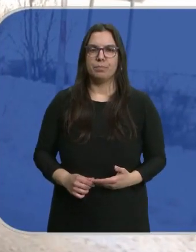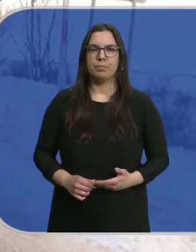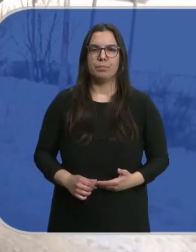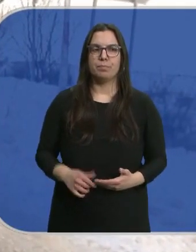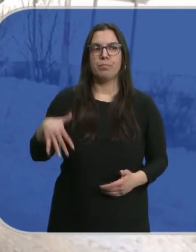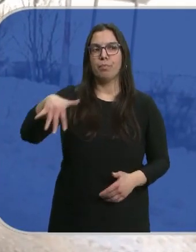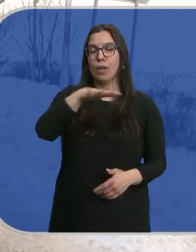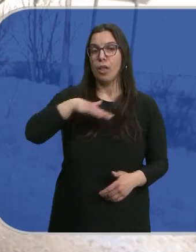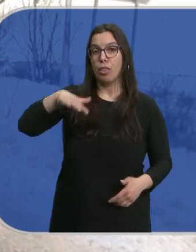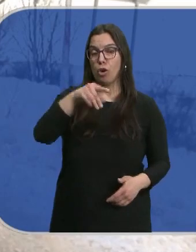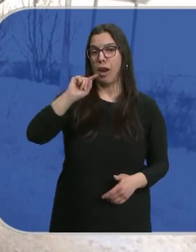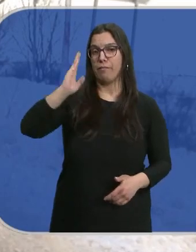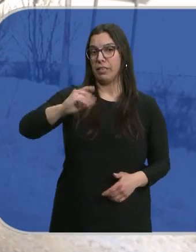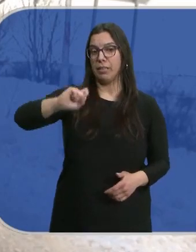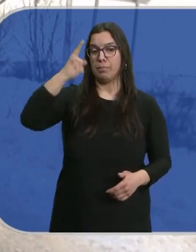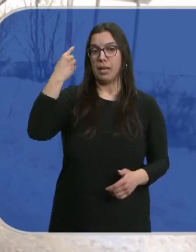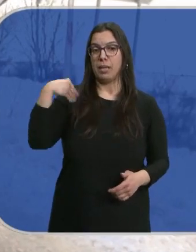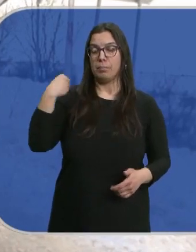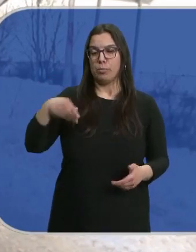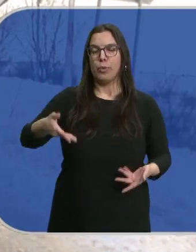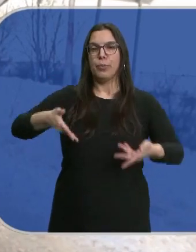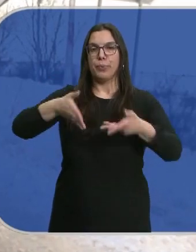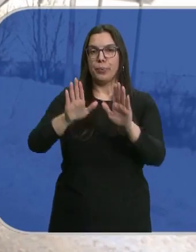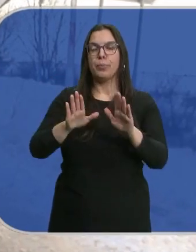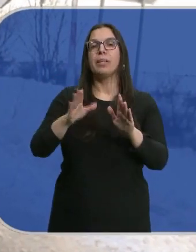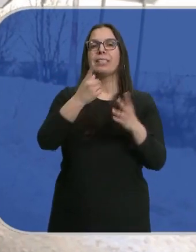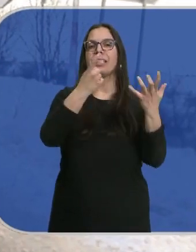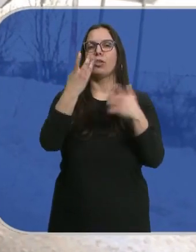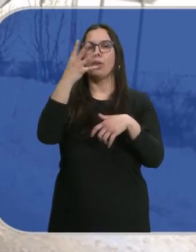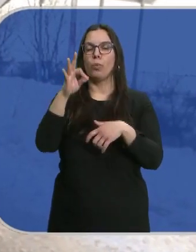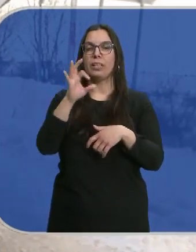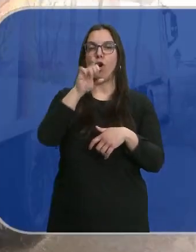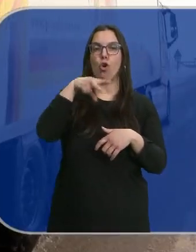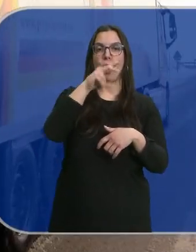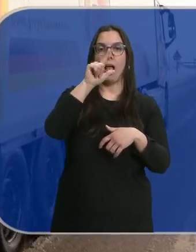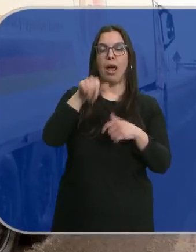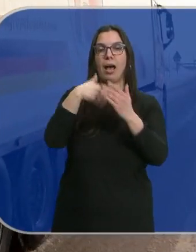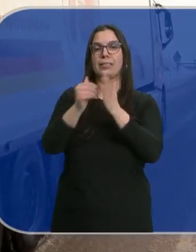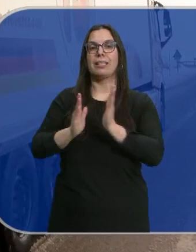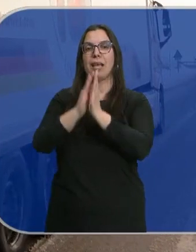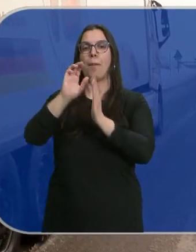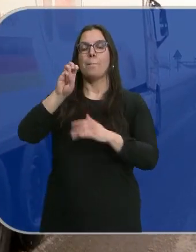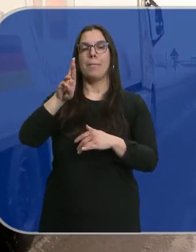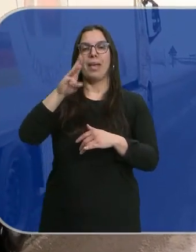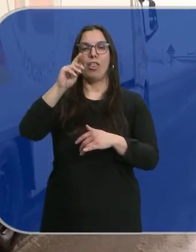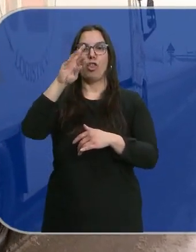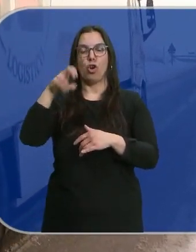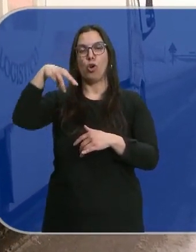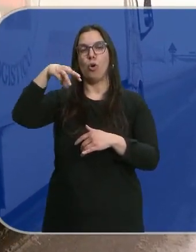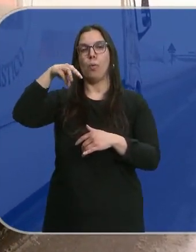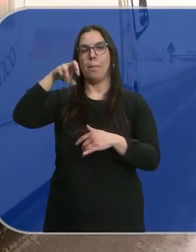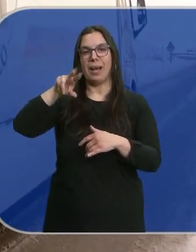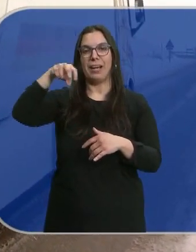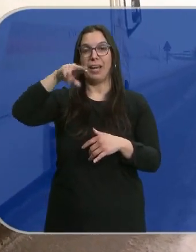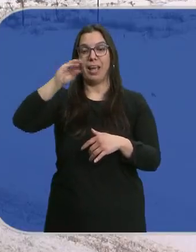Uno de los puntos más afectados es la SO 650, la carretera que une Oncala con San Pedro Manrique, en concreto el puerto de